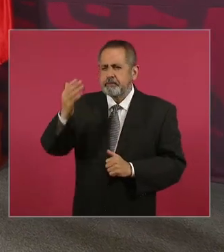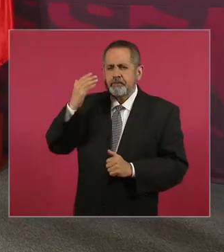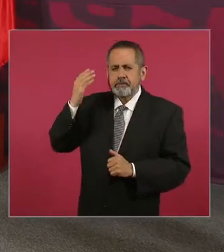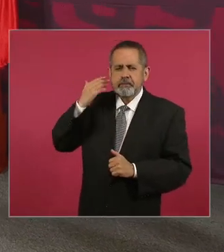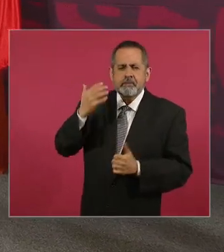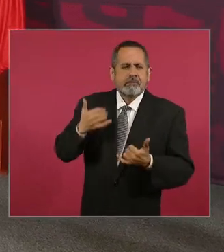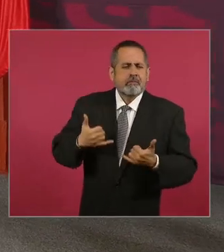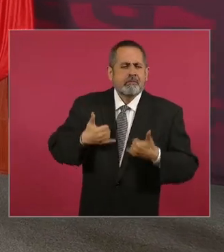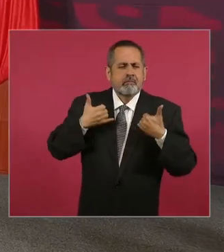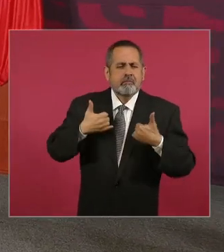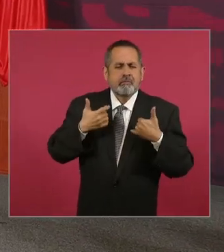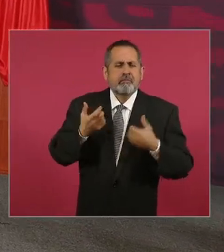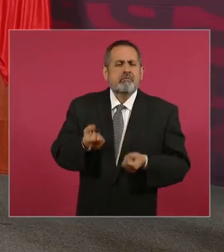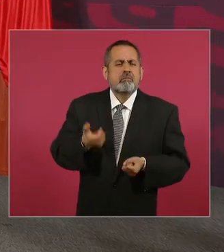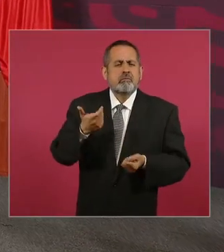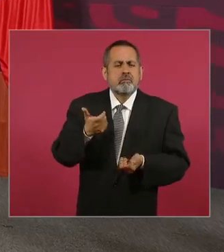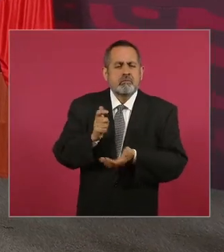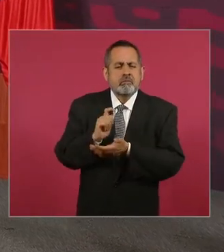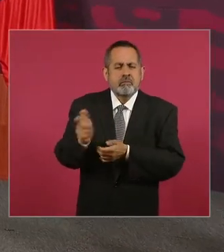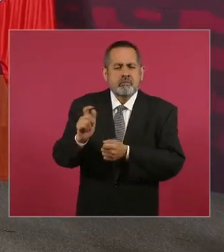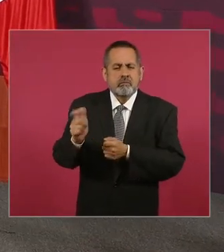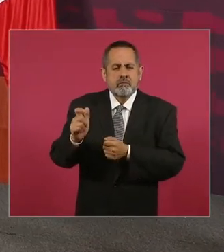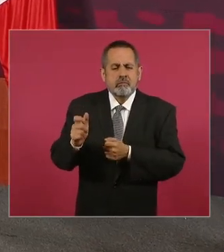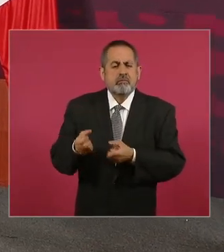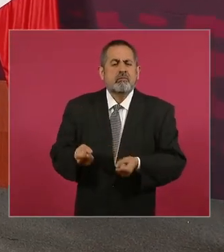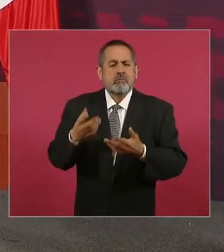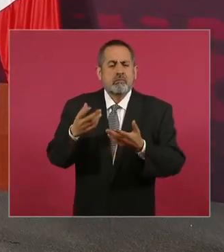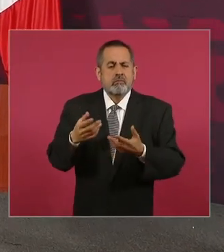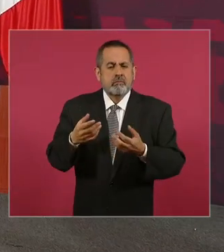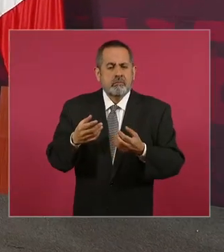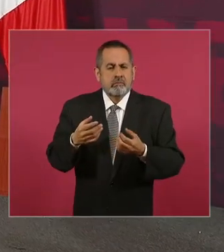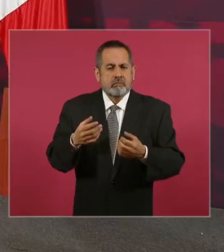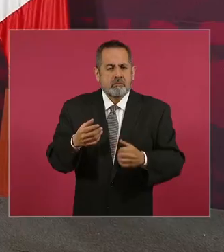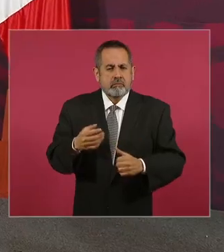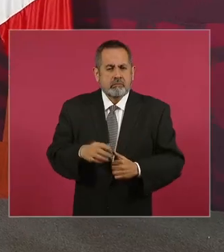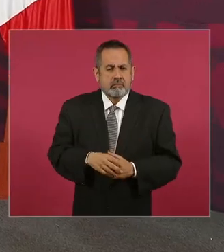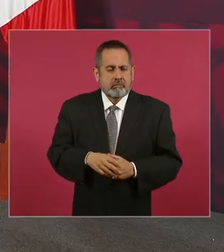jóvenes hasta ahora? ¿Cuánto reciben? Este año,